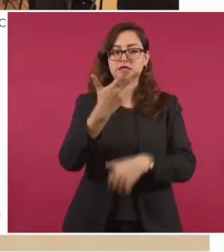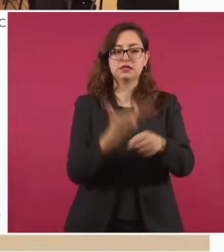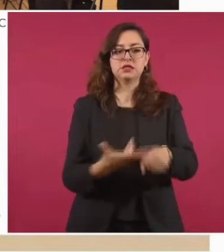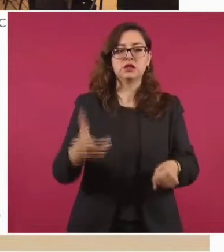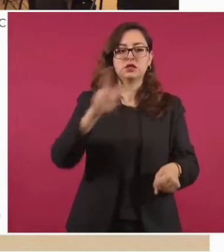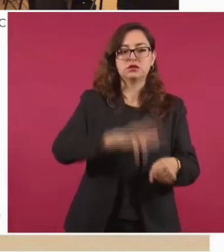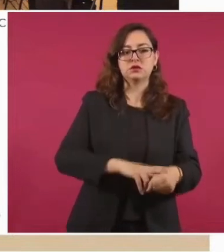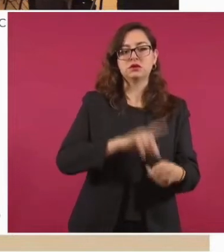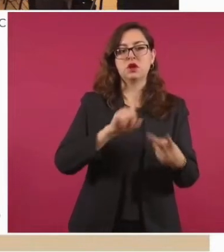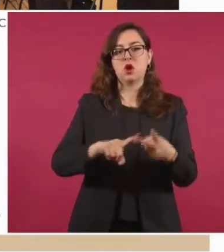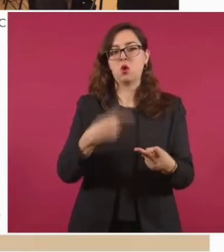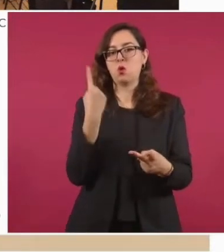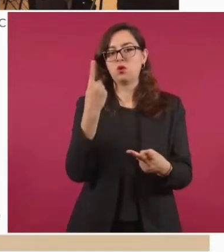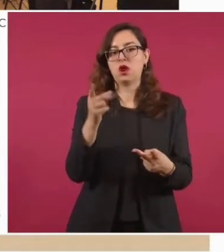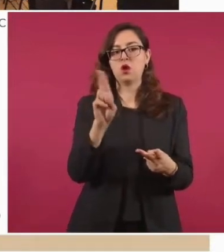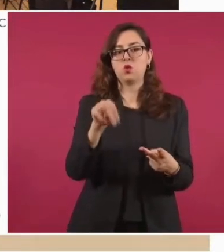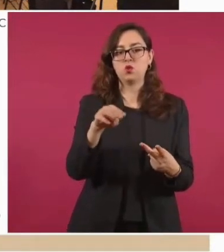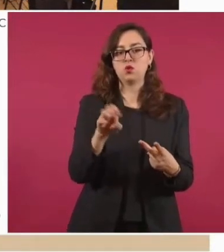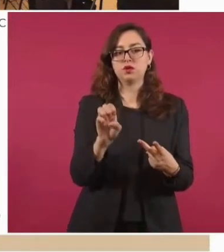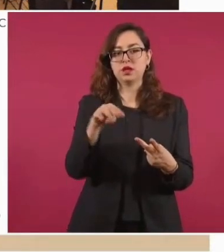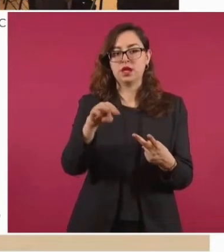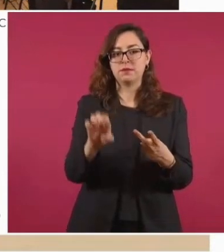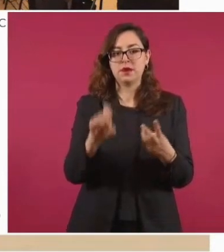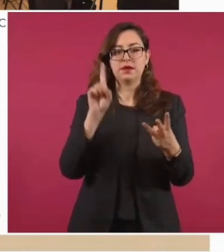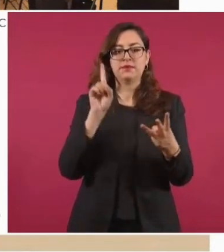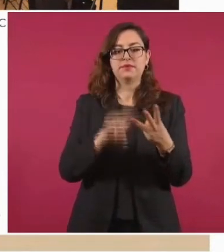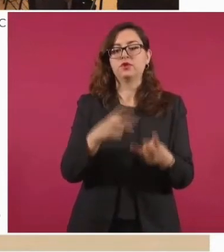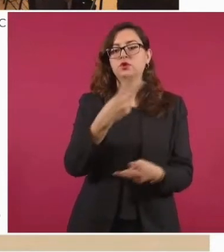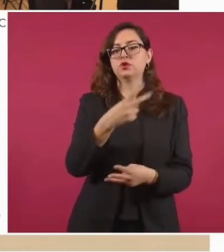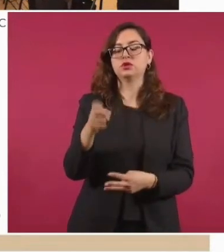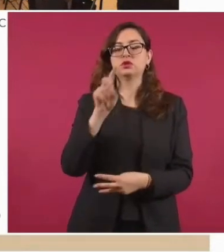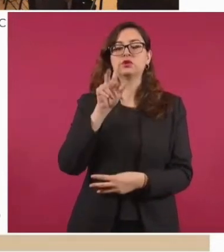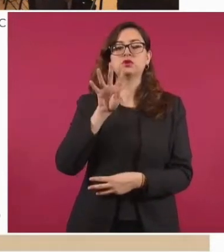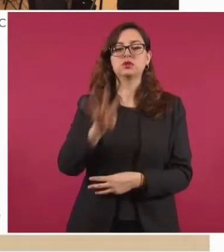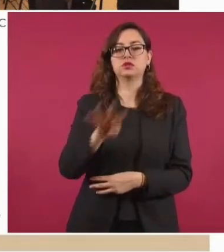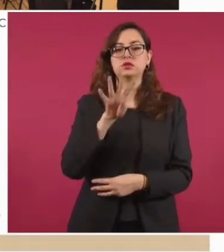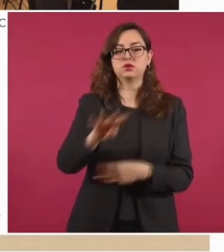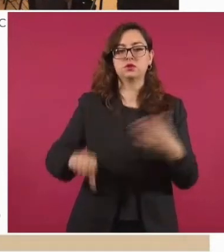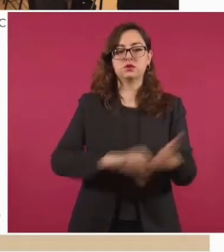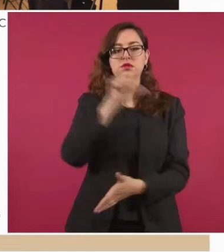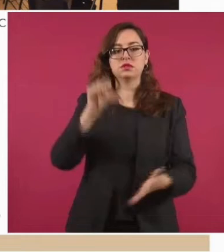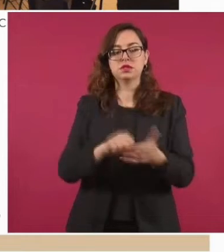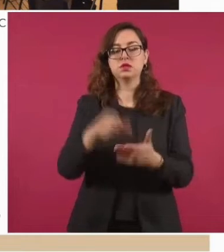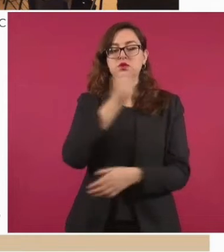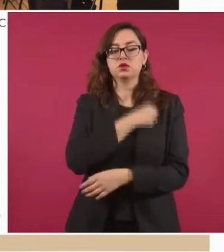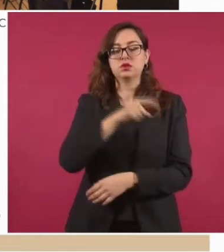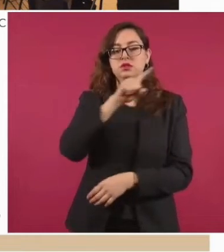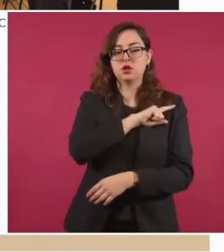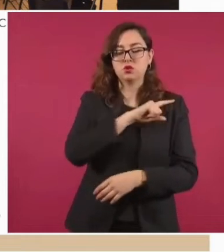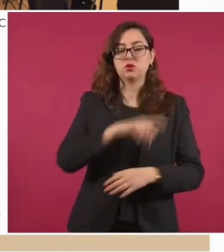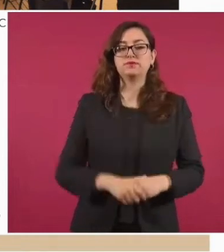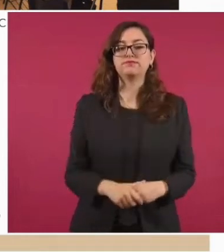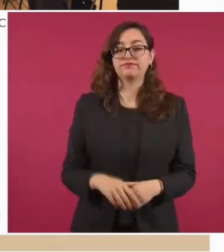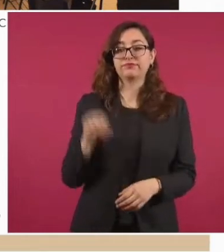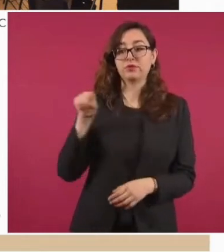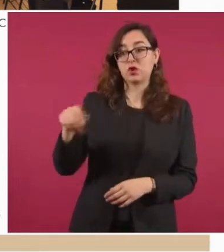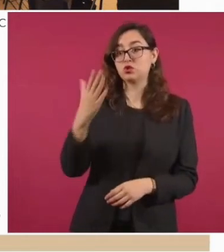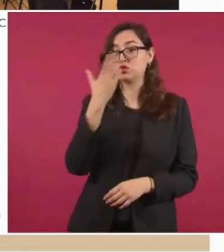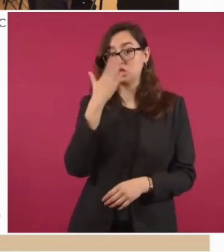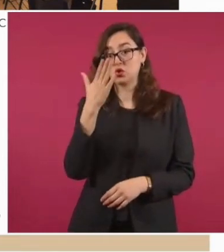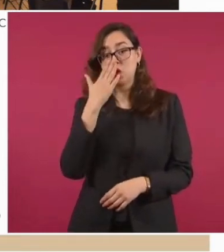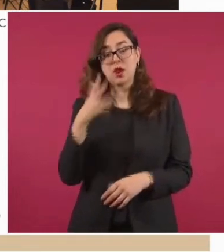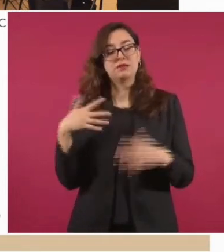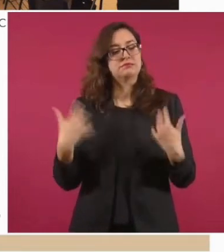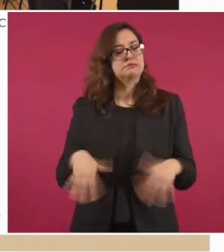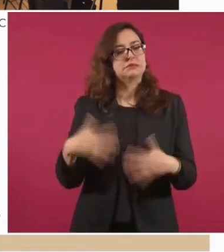unidad de especialidades médicas y 219 centros de salud. En Sonora siempre ha sido un tema complicado la cobertura de